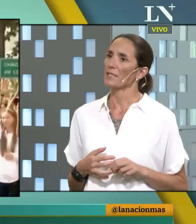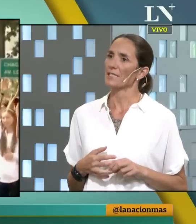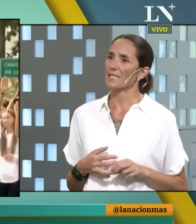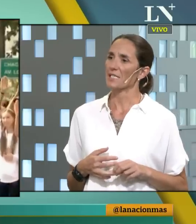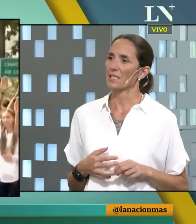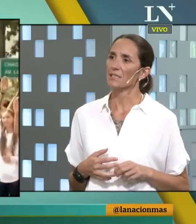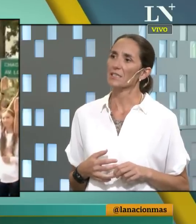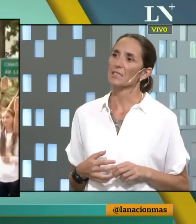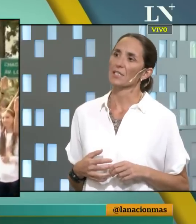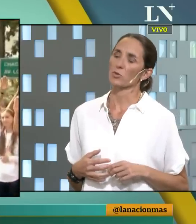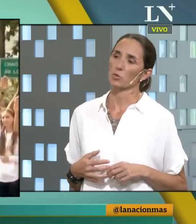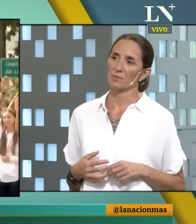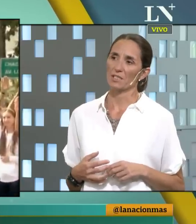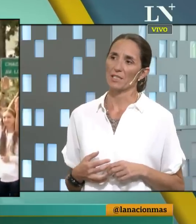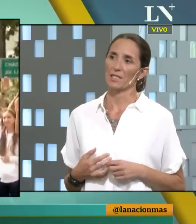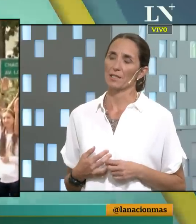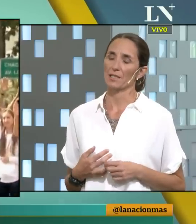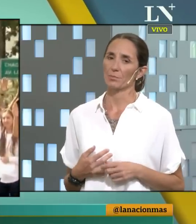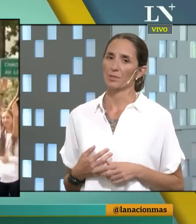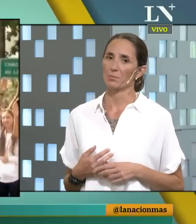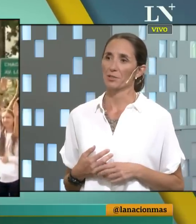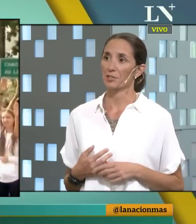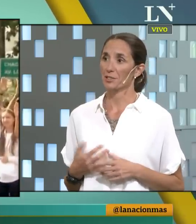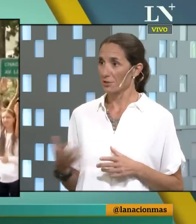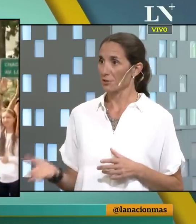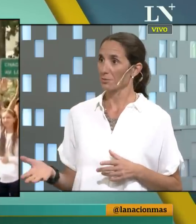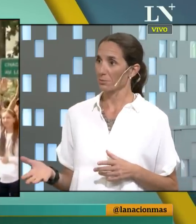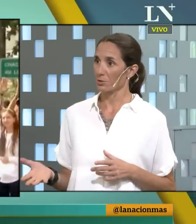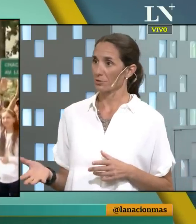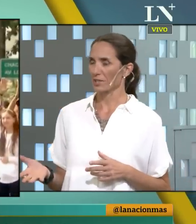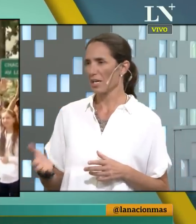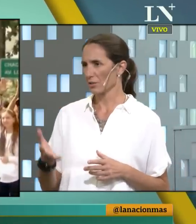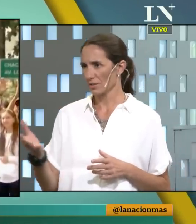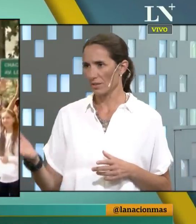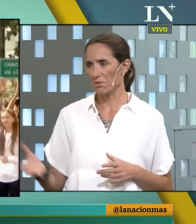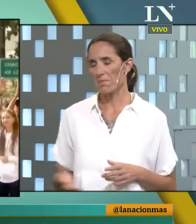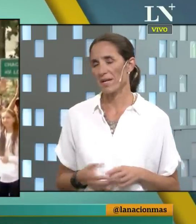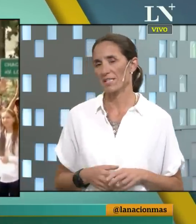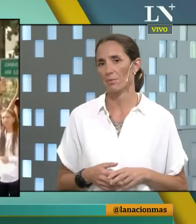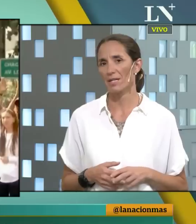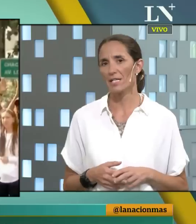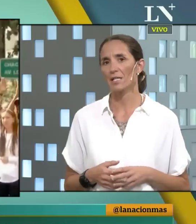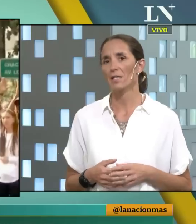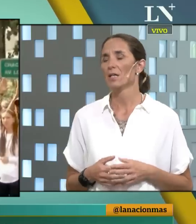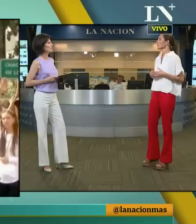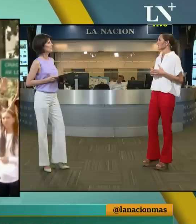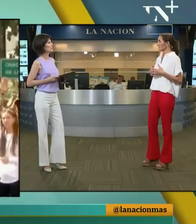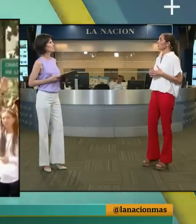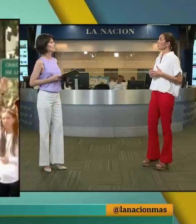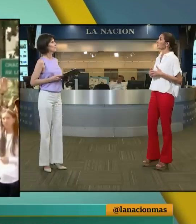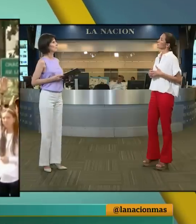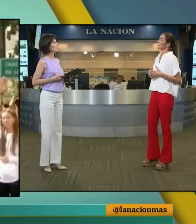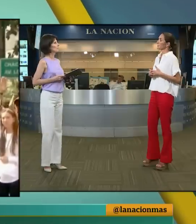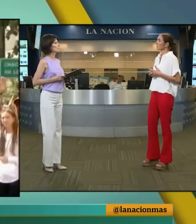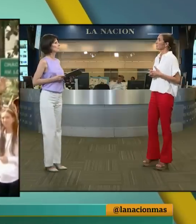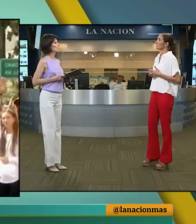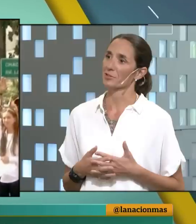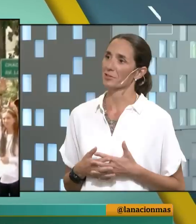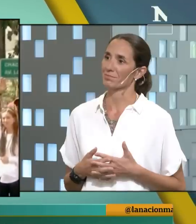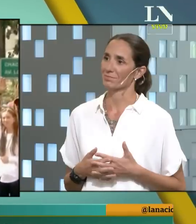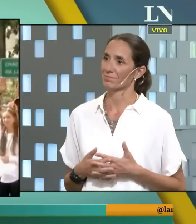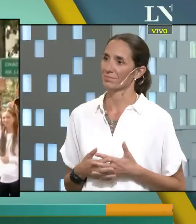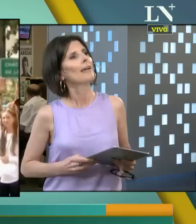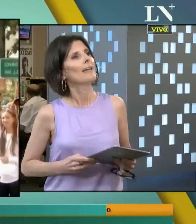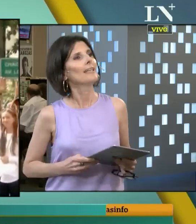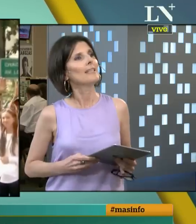mismo al día siguiente de que asumiera el 1 de enero Bolsonaro. Esa misma semana recibió a los dirigentes de la